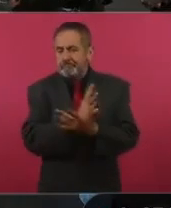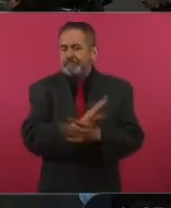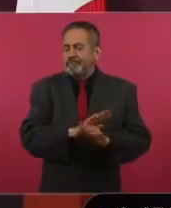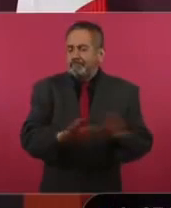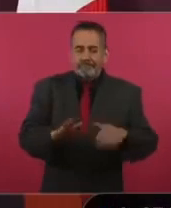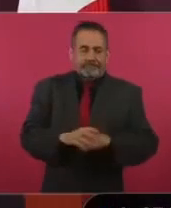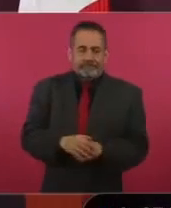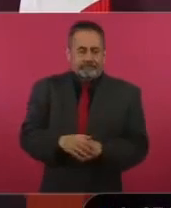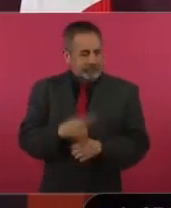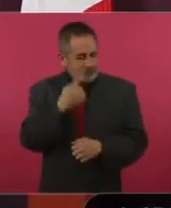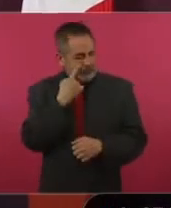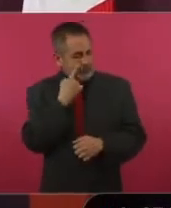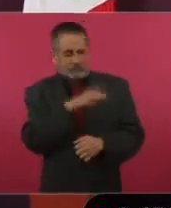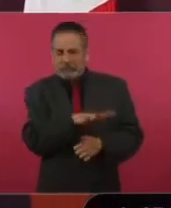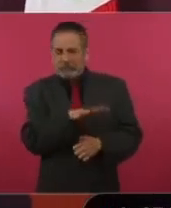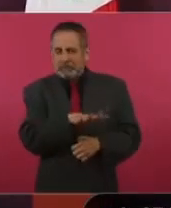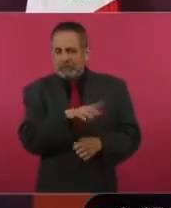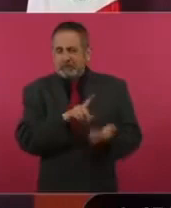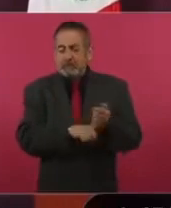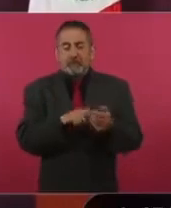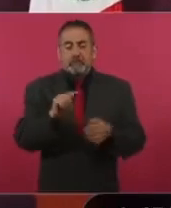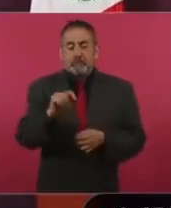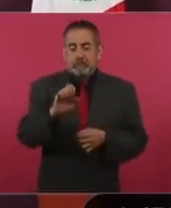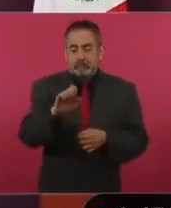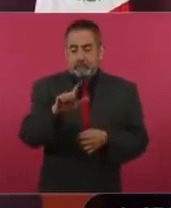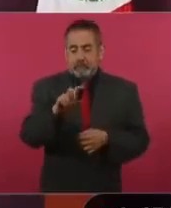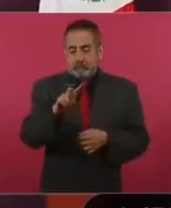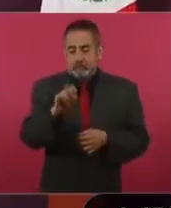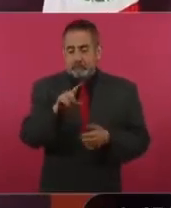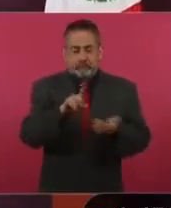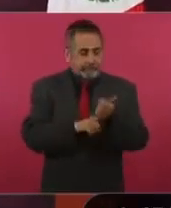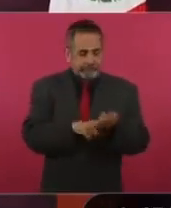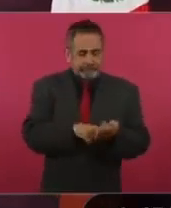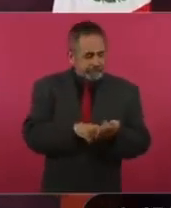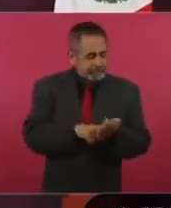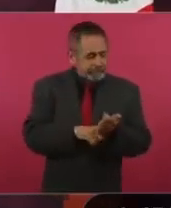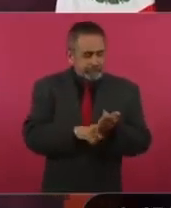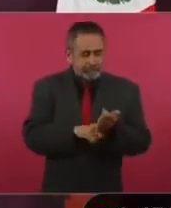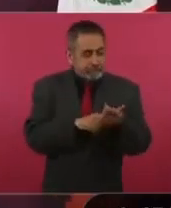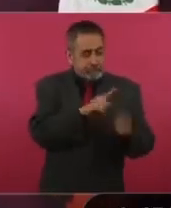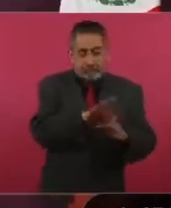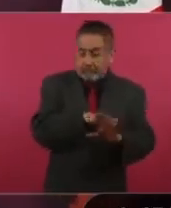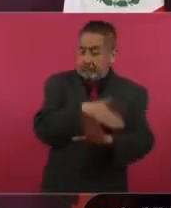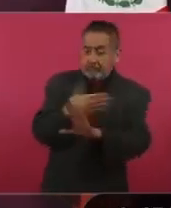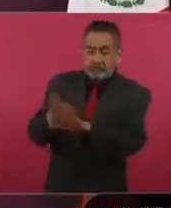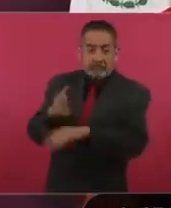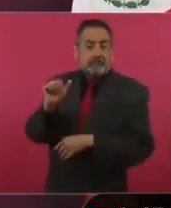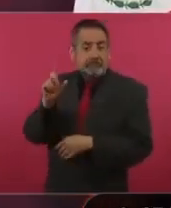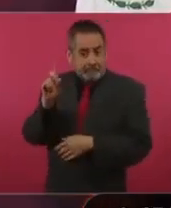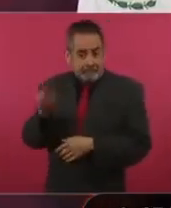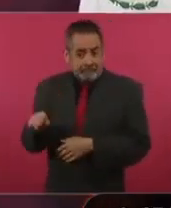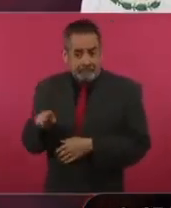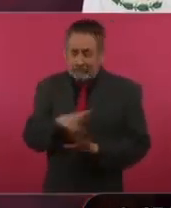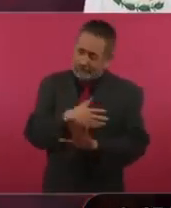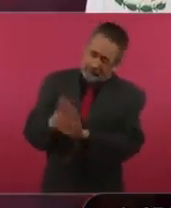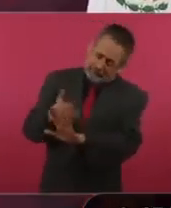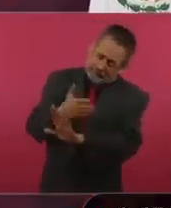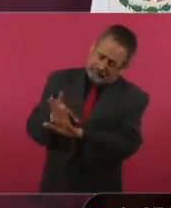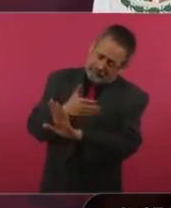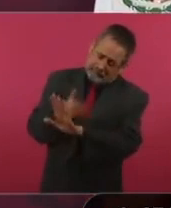O sea, es muy notorio que Televisa la trae contra Adán. ¿Es el nuevo